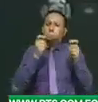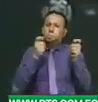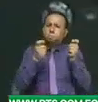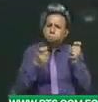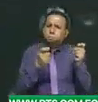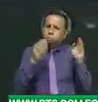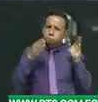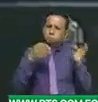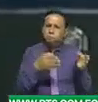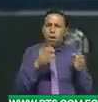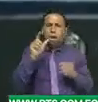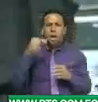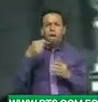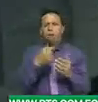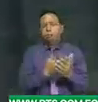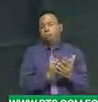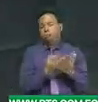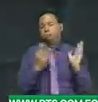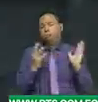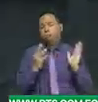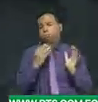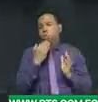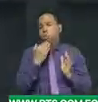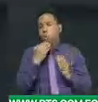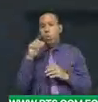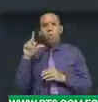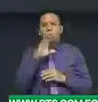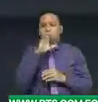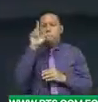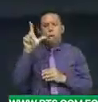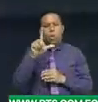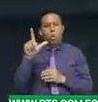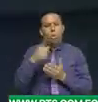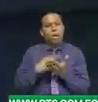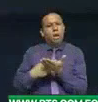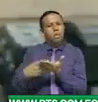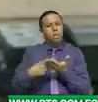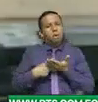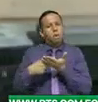Los gabinetes de seguridad se realizan los días lunes, pero esta vez se dio